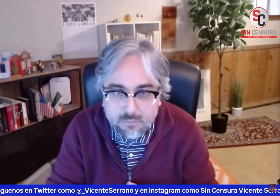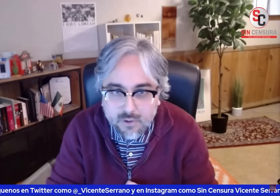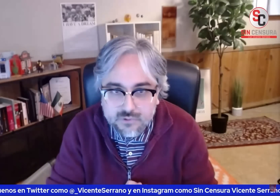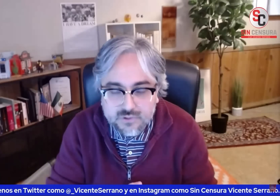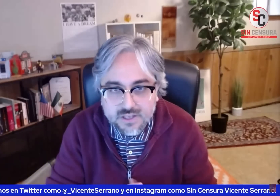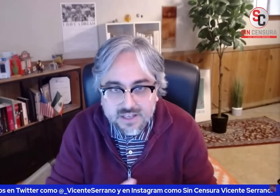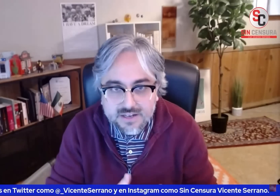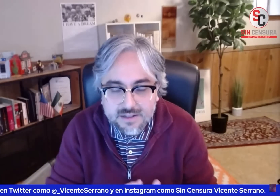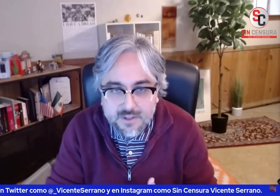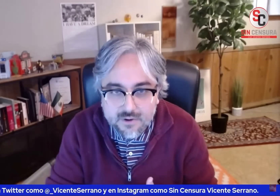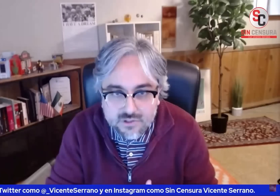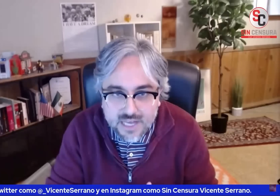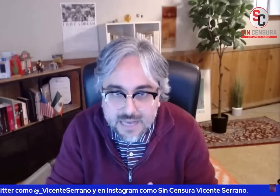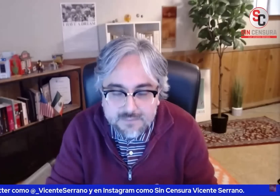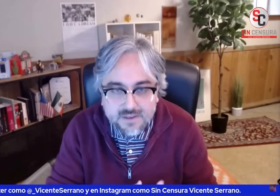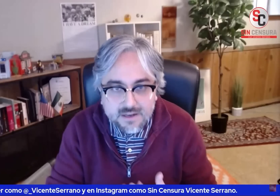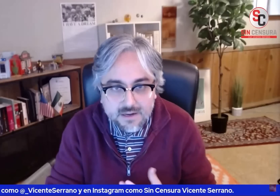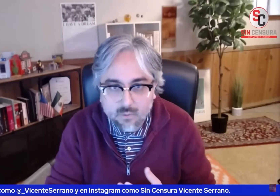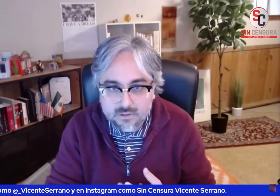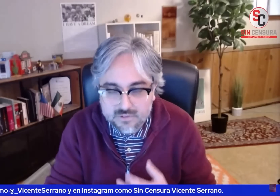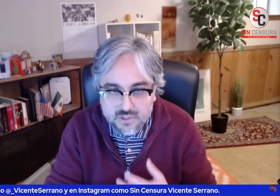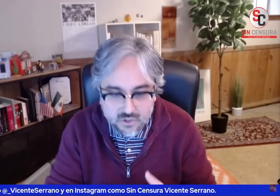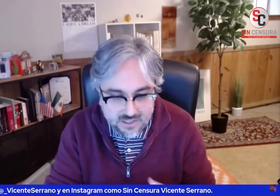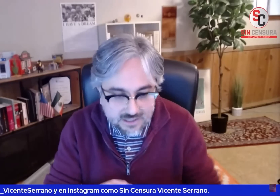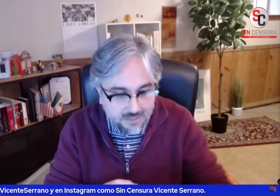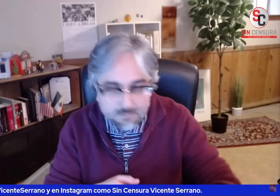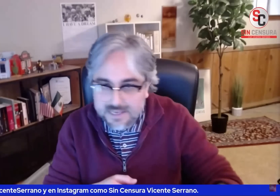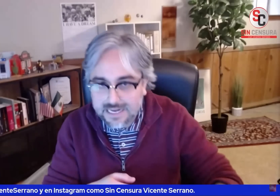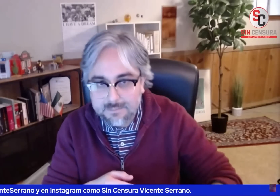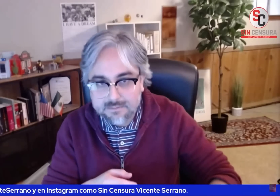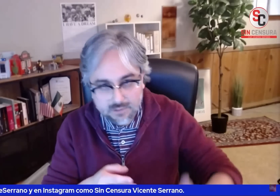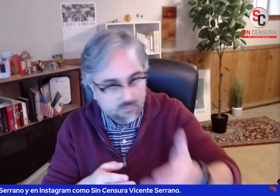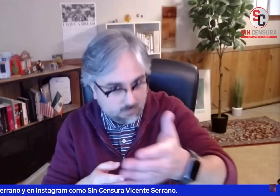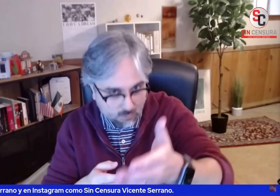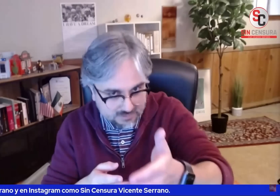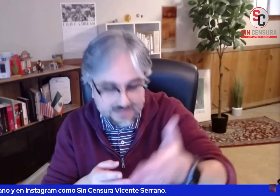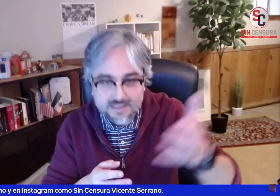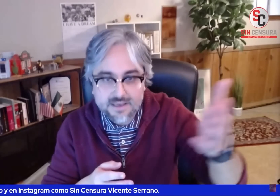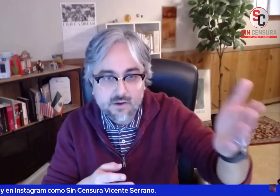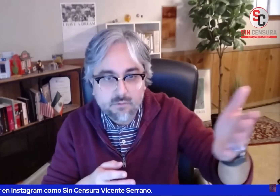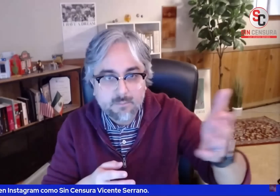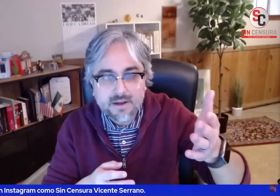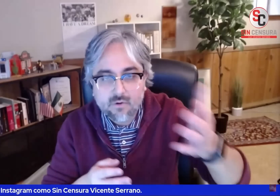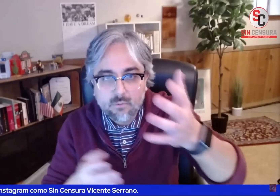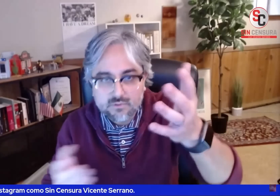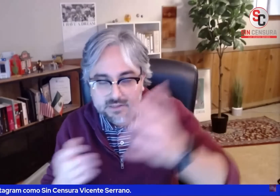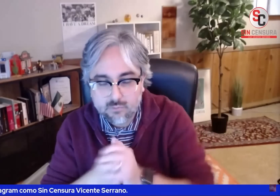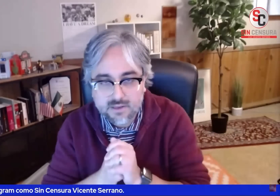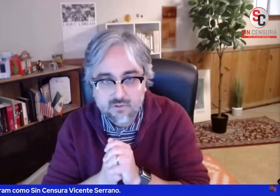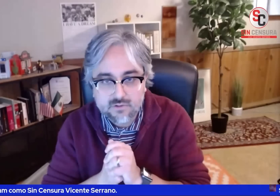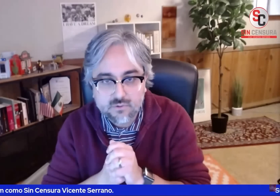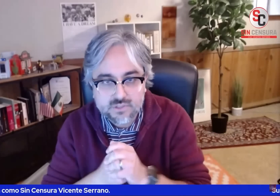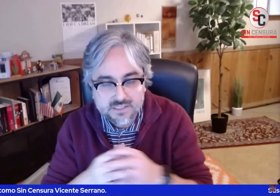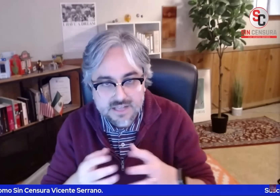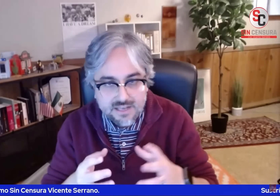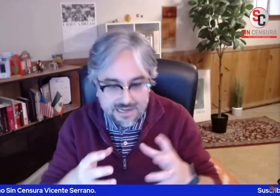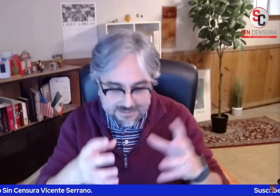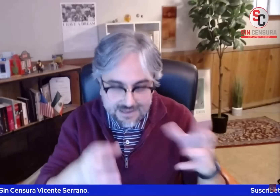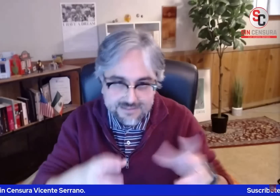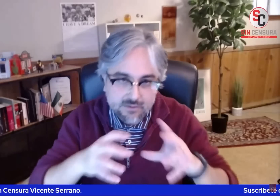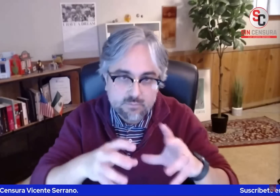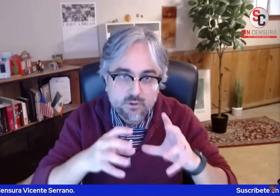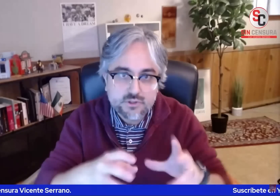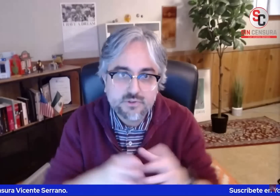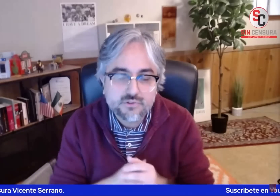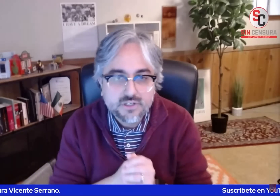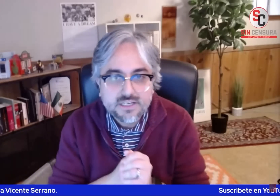Washington Post, ni en el New York Times, ni en el Wall Street Journal. Me llegan a mí, como a ti te llegan, como a Paco, como usted que nos ve, que nos escucha, las